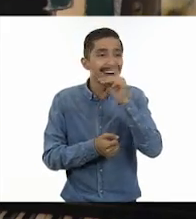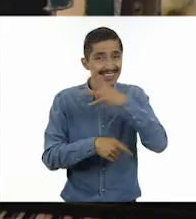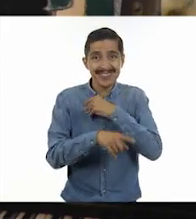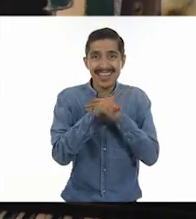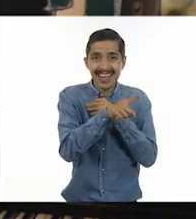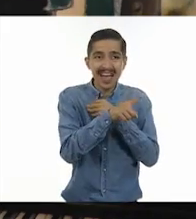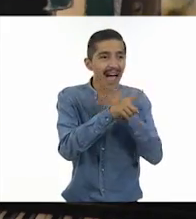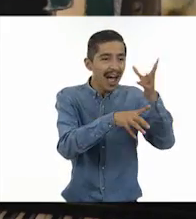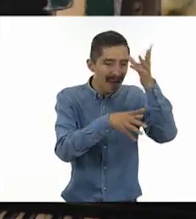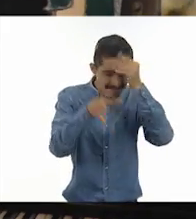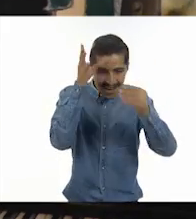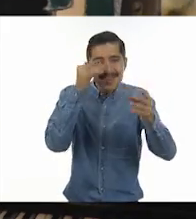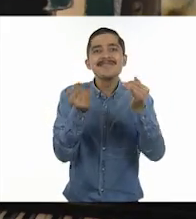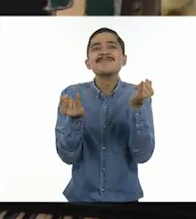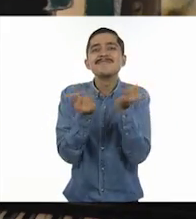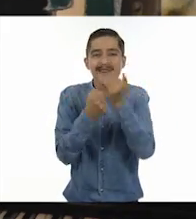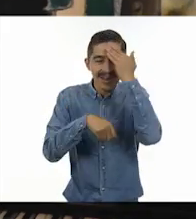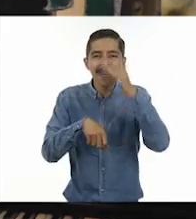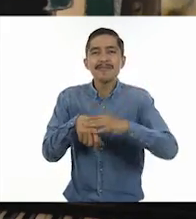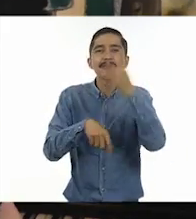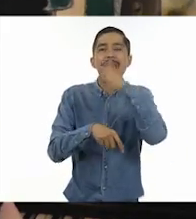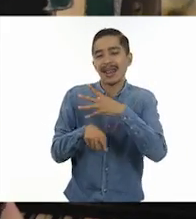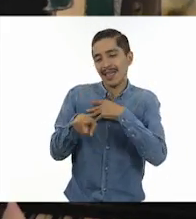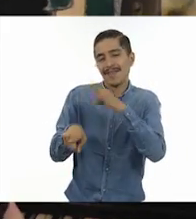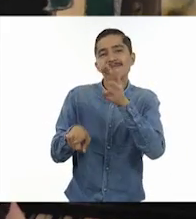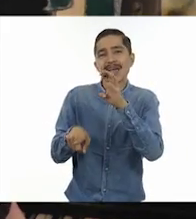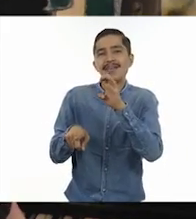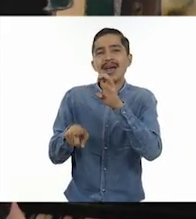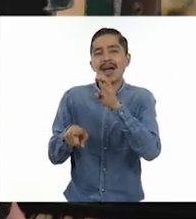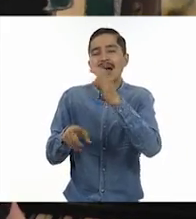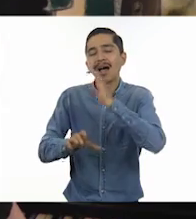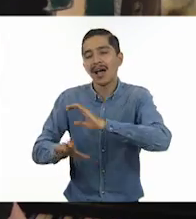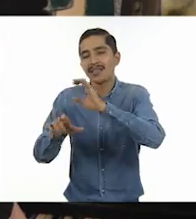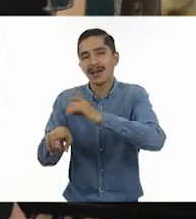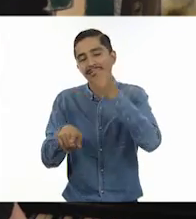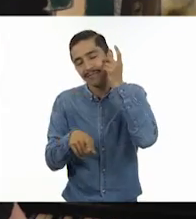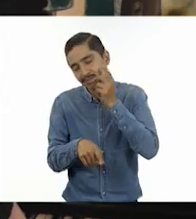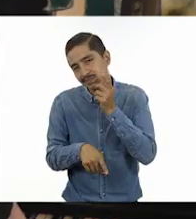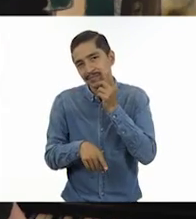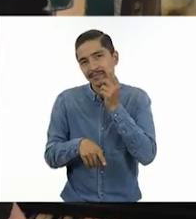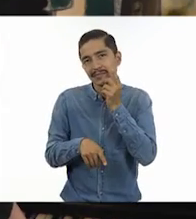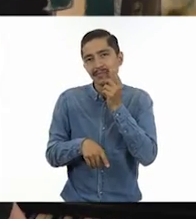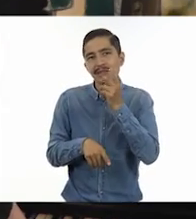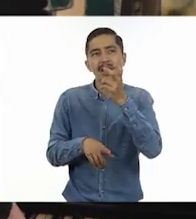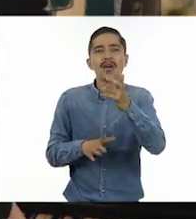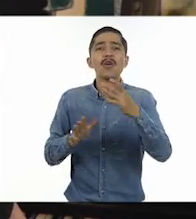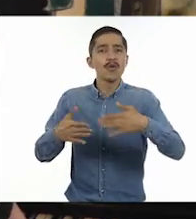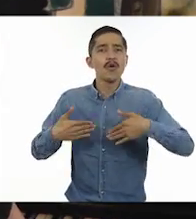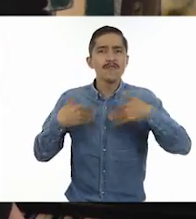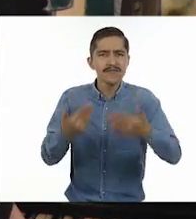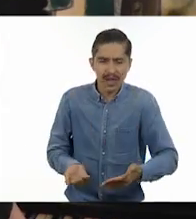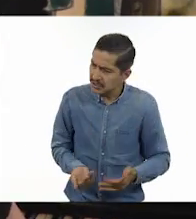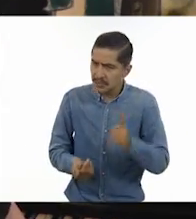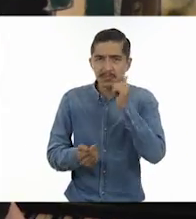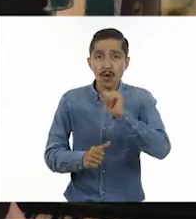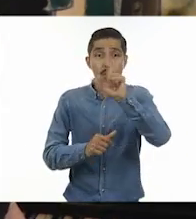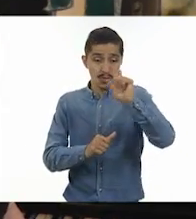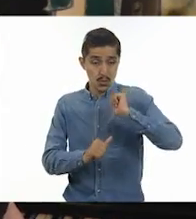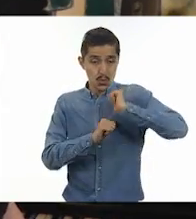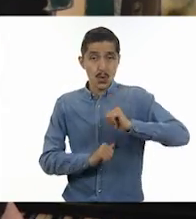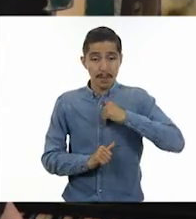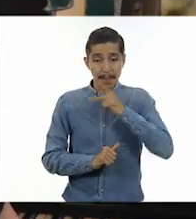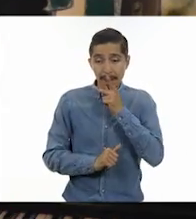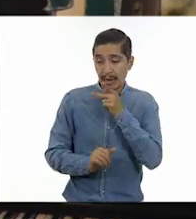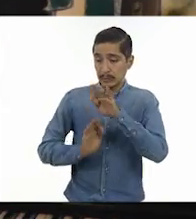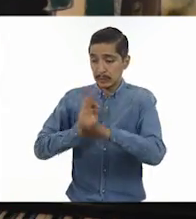aprender para que ella pudiera dormir a nuestro bebé. Es imposible como papá no despertar desconfianza cuando tienes a tu cargo a un bebé